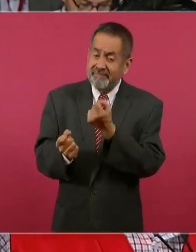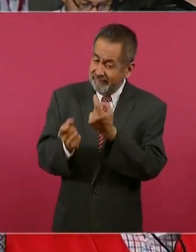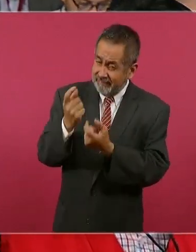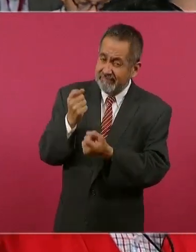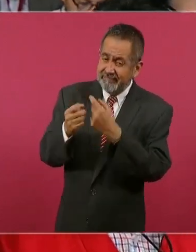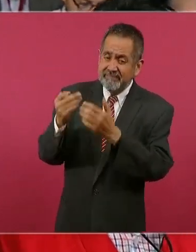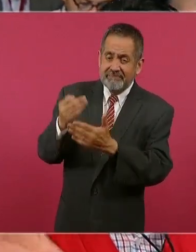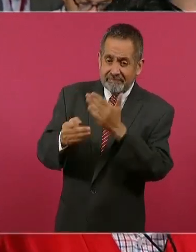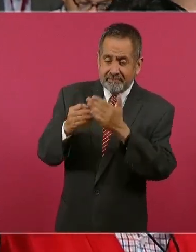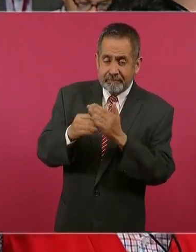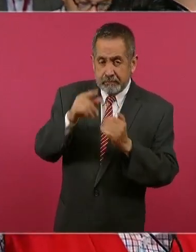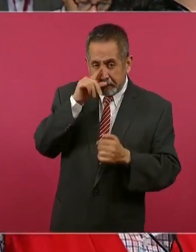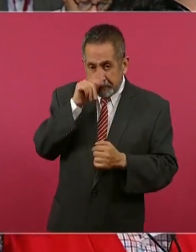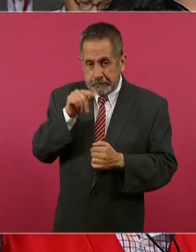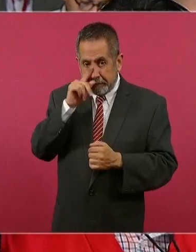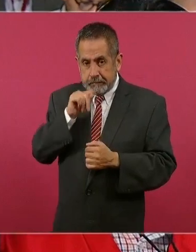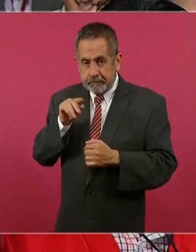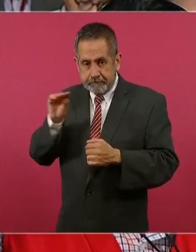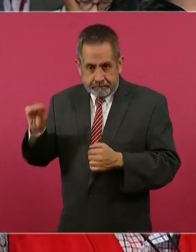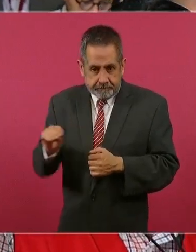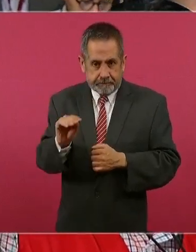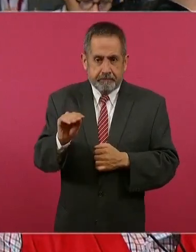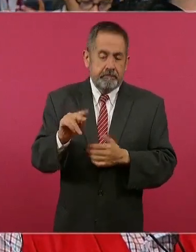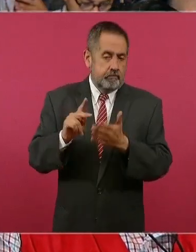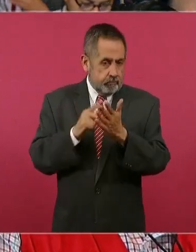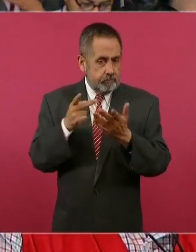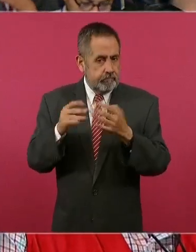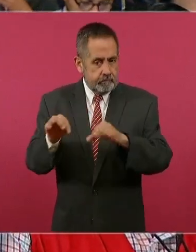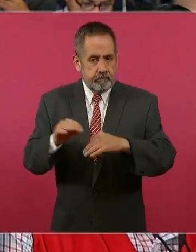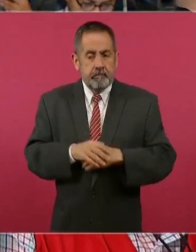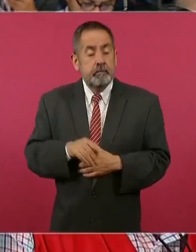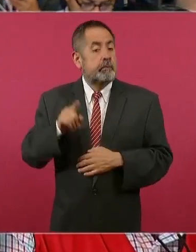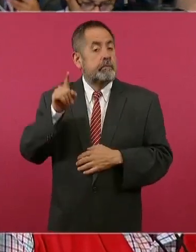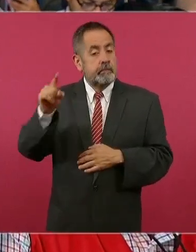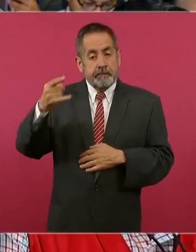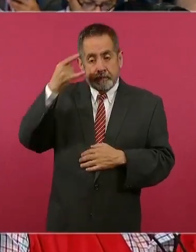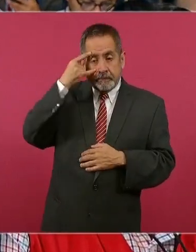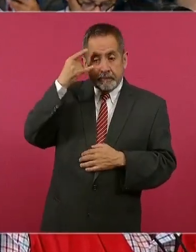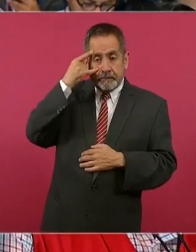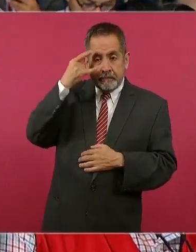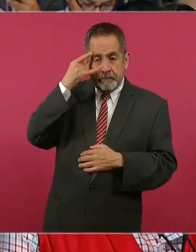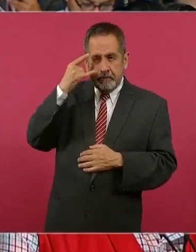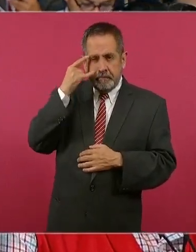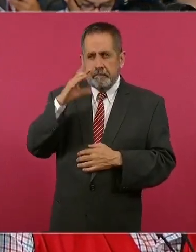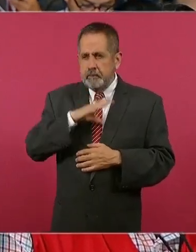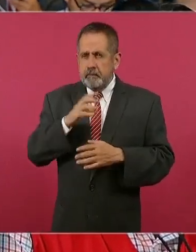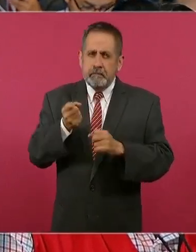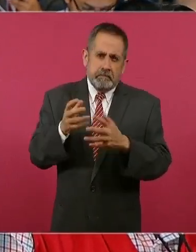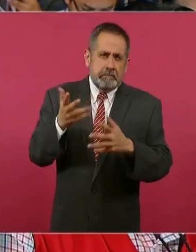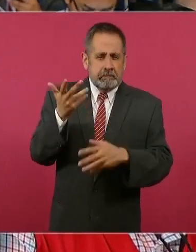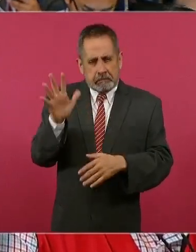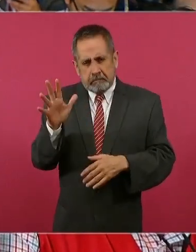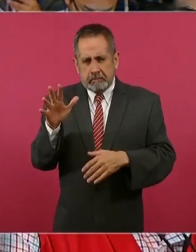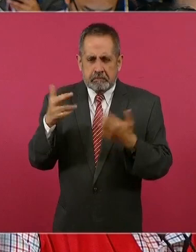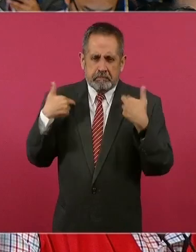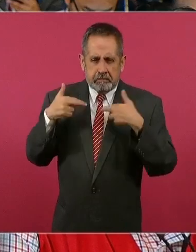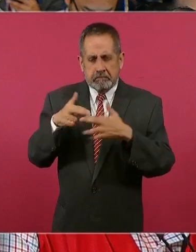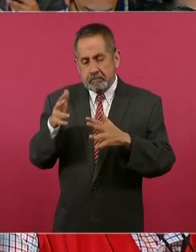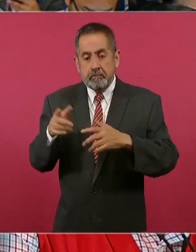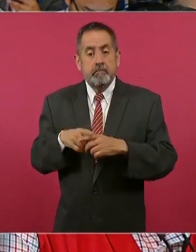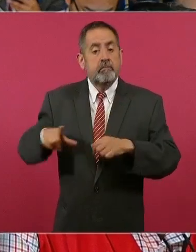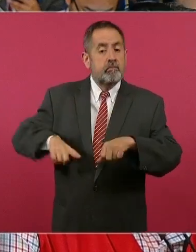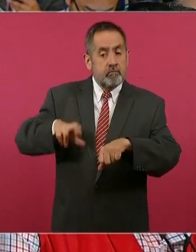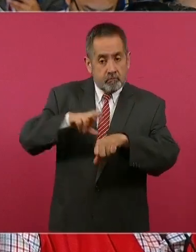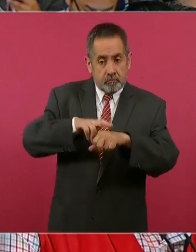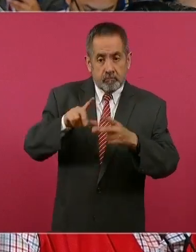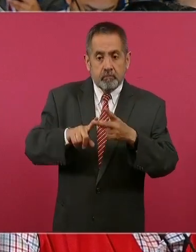pendientes. En Campeche hay casos, hay una decena, y tanto la gobernadora